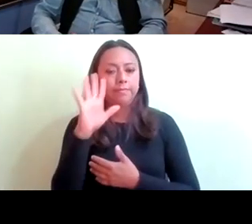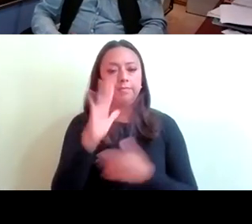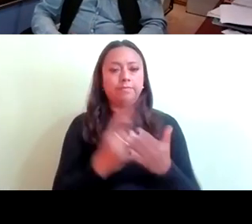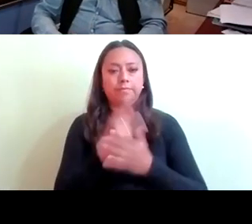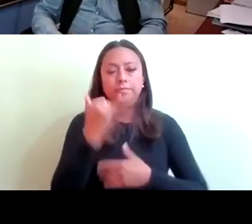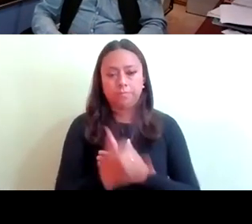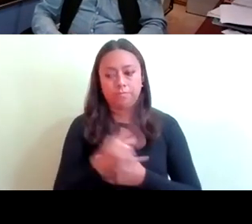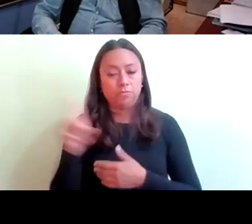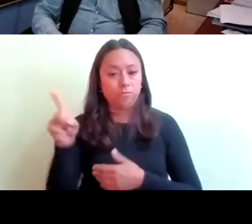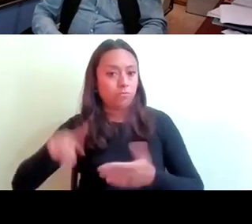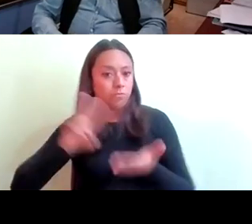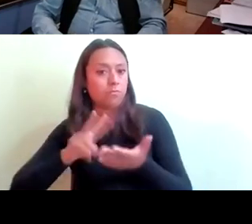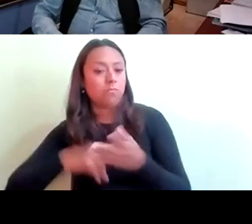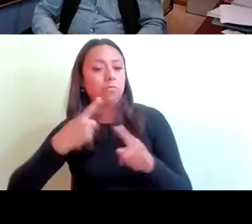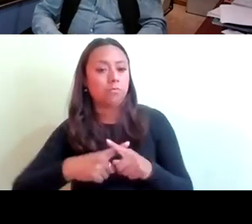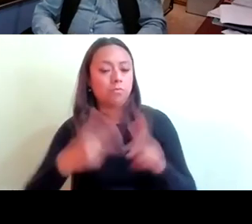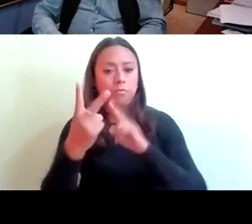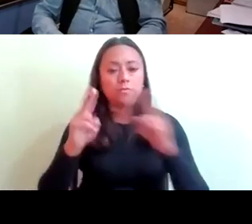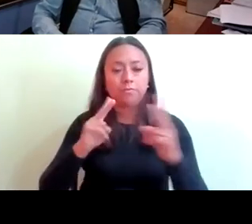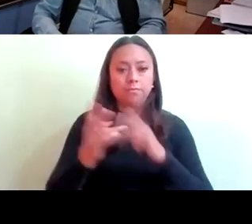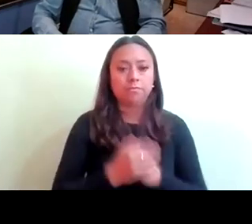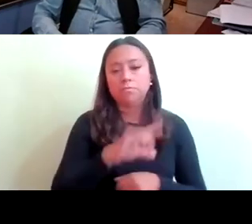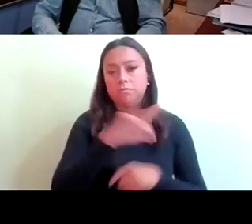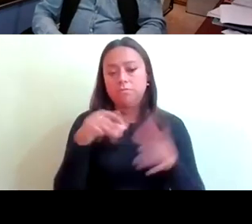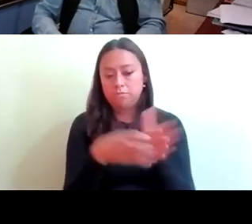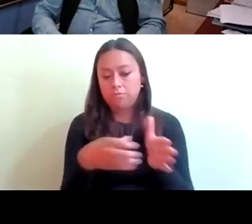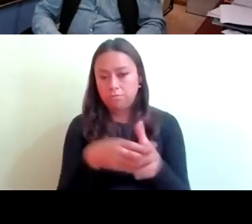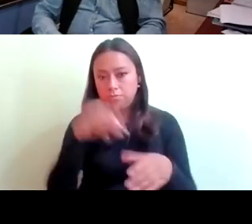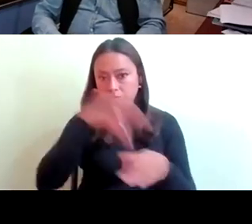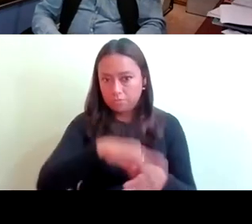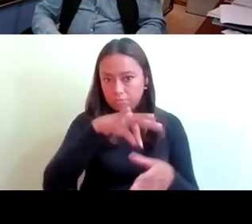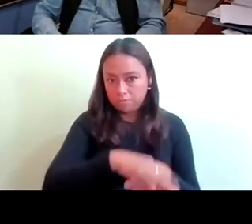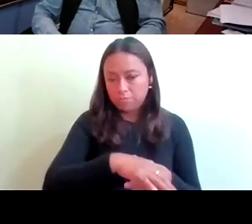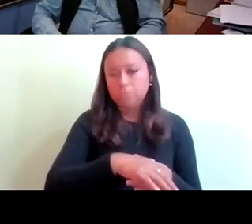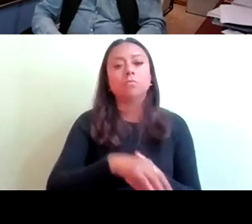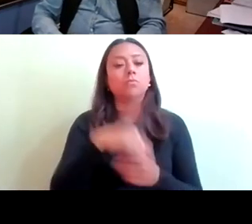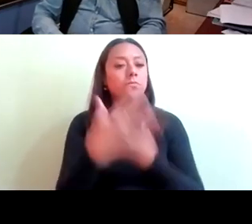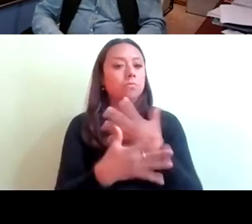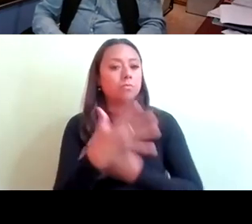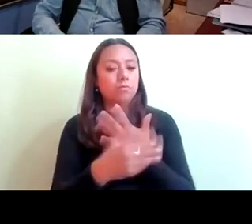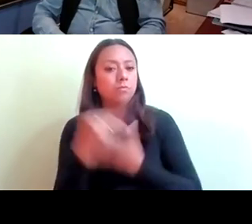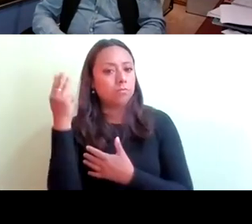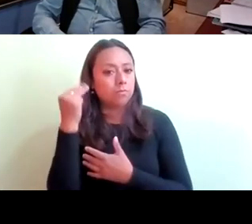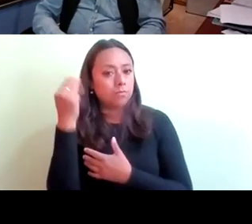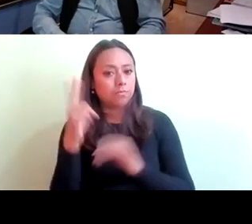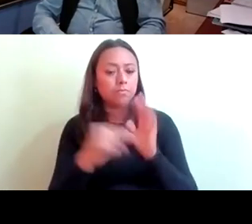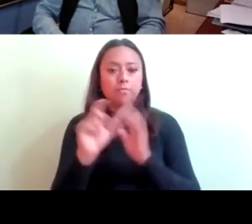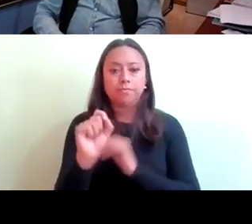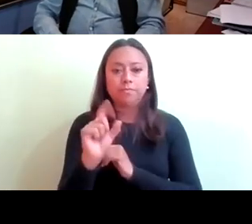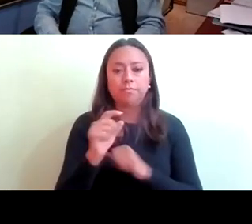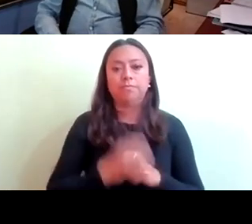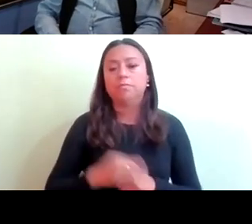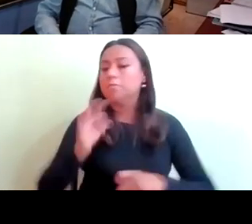año avalado en las urnas el 15 de marzo del 2020, todos colman los requisitos técnicos y jurídicos, si